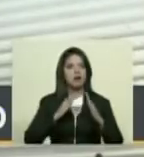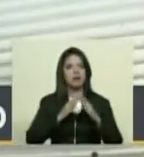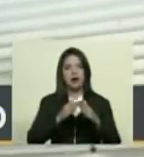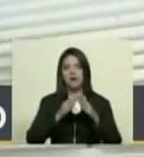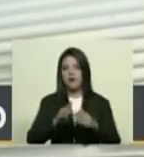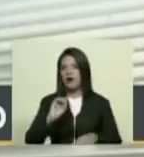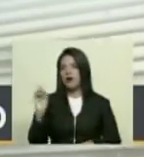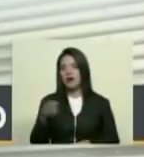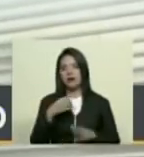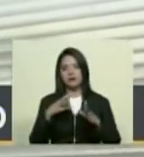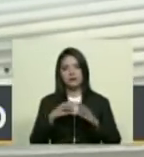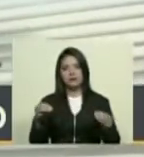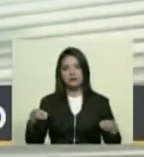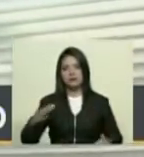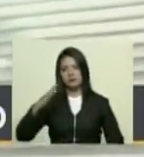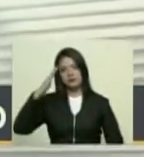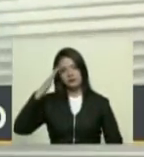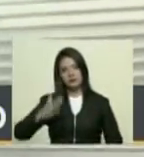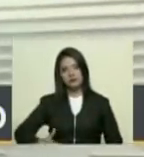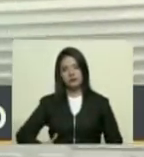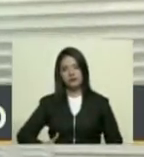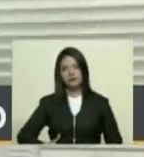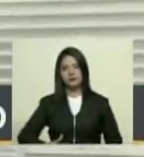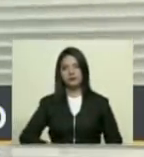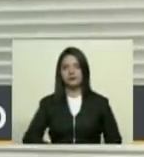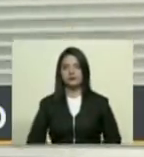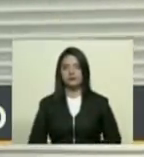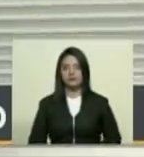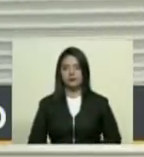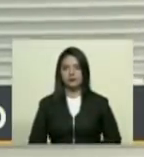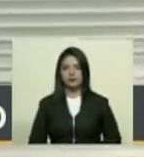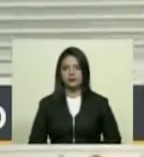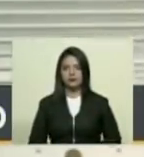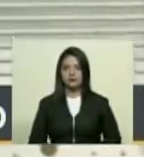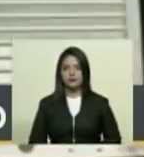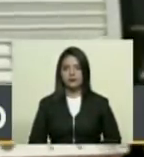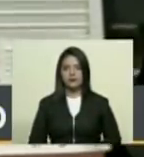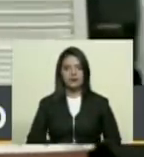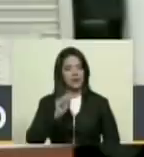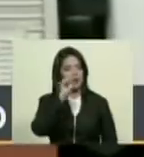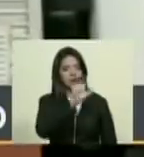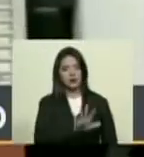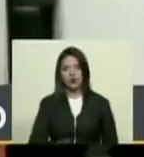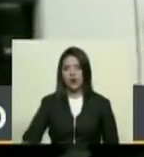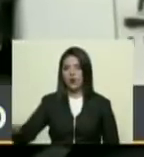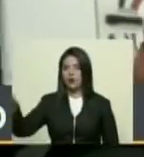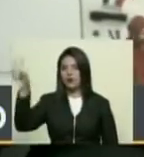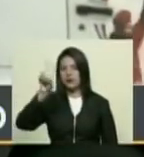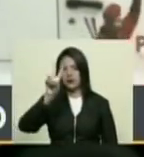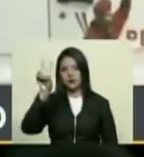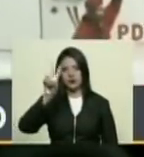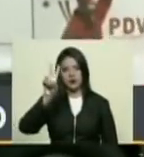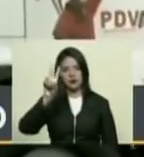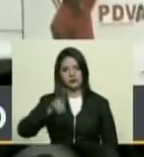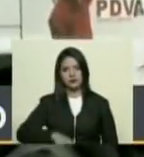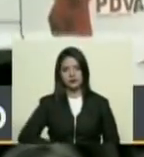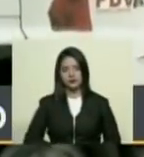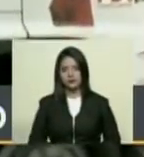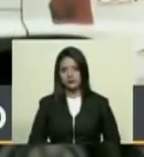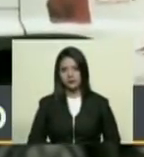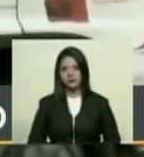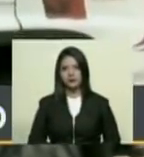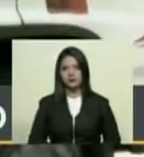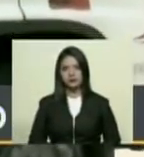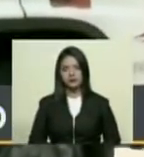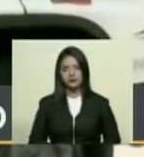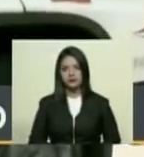aéreas, navales, cuarteles, fuertes militares, en todo el territorio nacional. En todo el